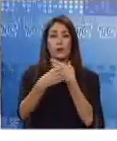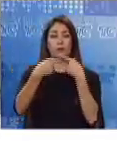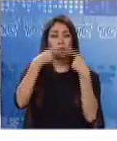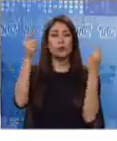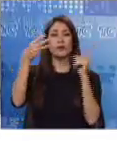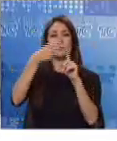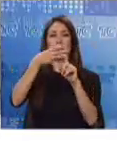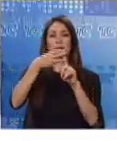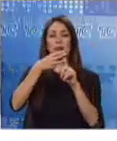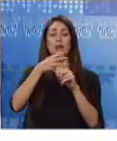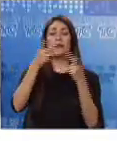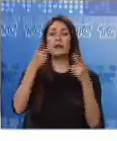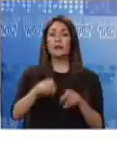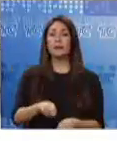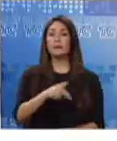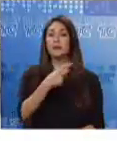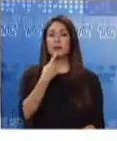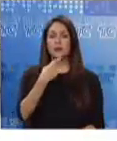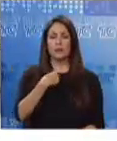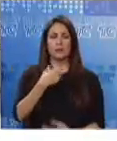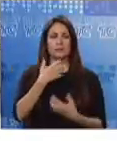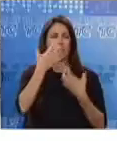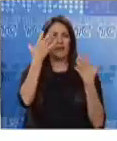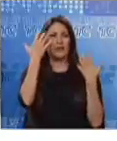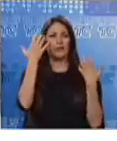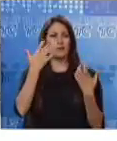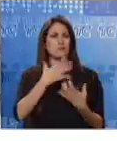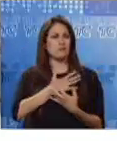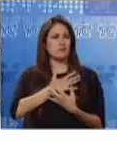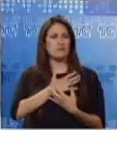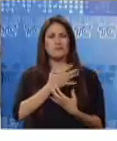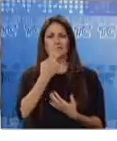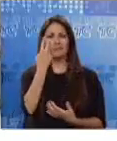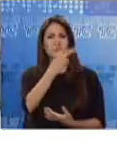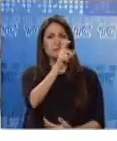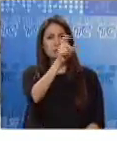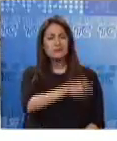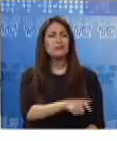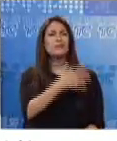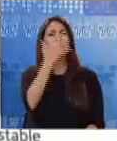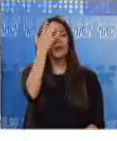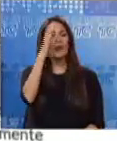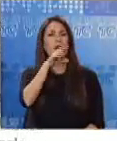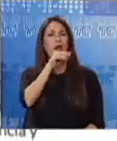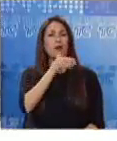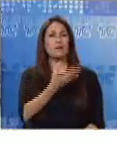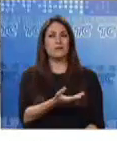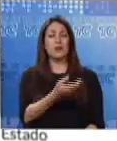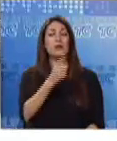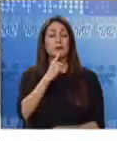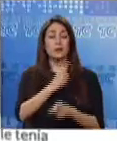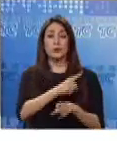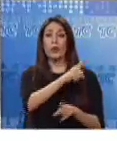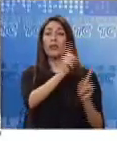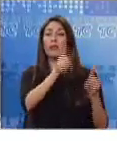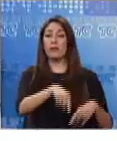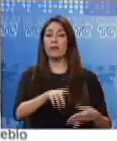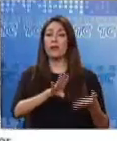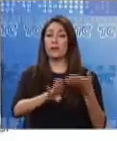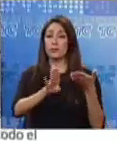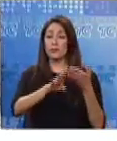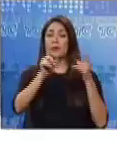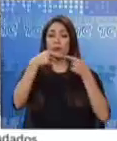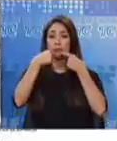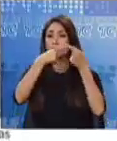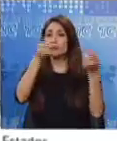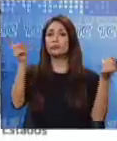sociales. Reyes dijo que le causó indignación los comentarios de Pinargotti, por lo que pide que el medio y el entrevistador se disculpen